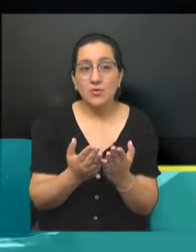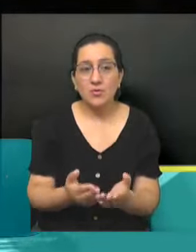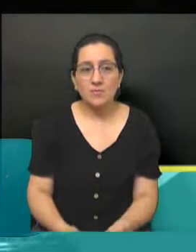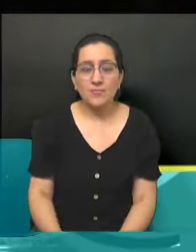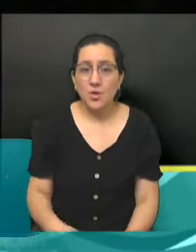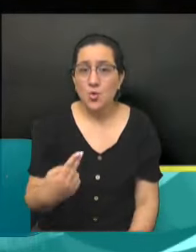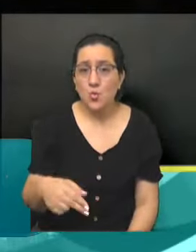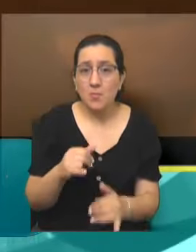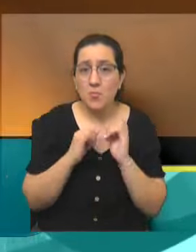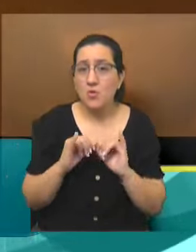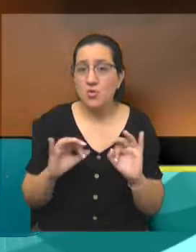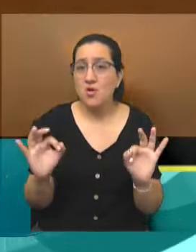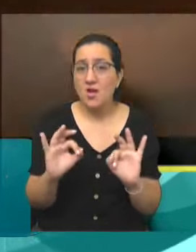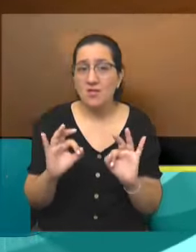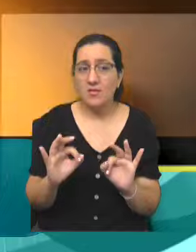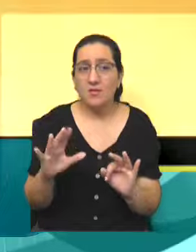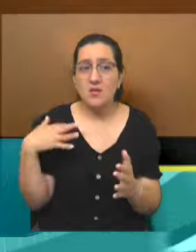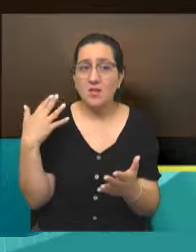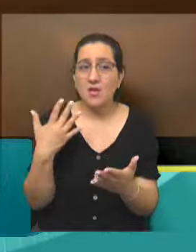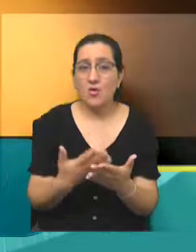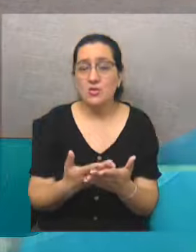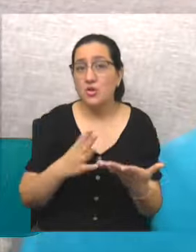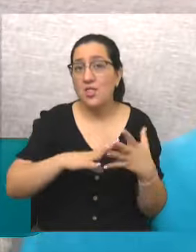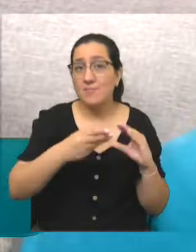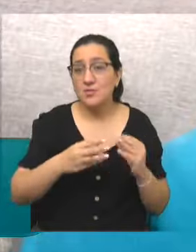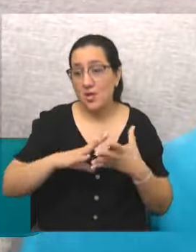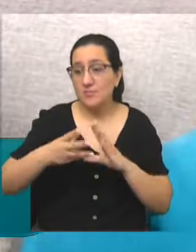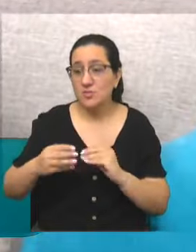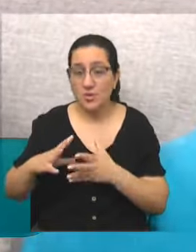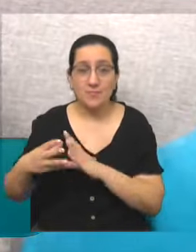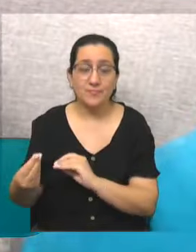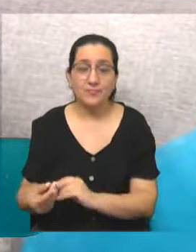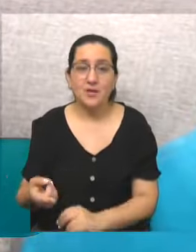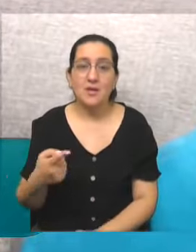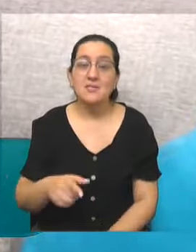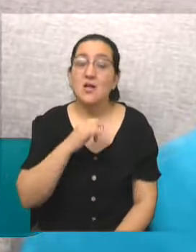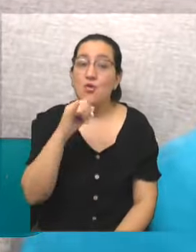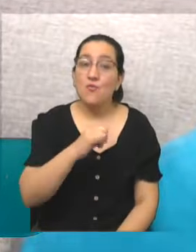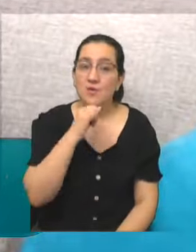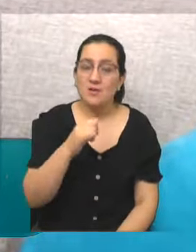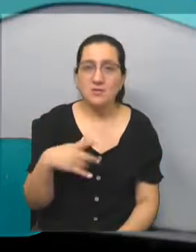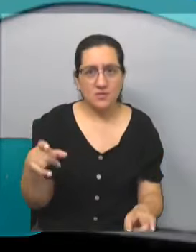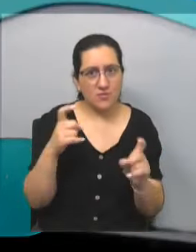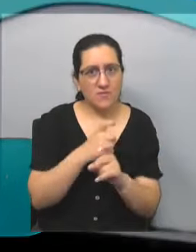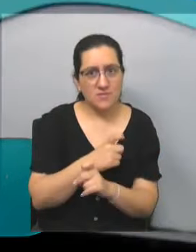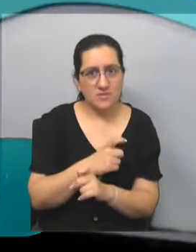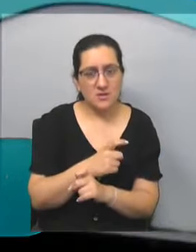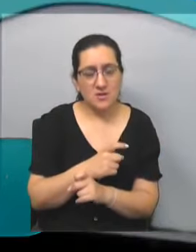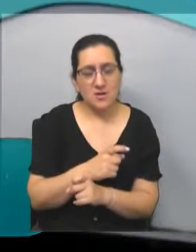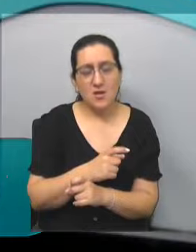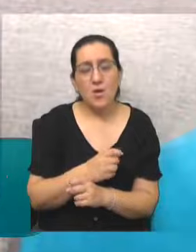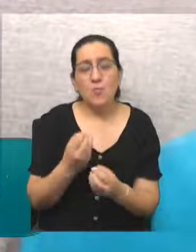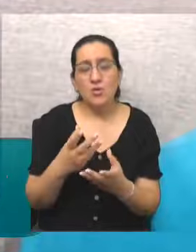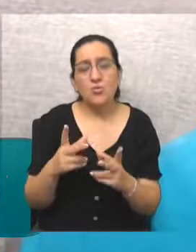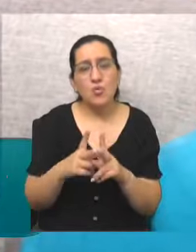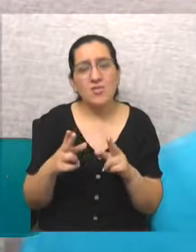nada. Y hasta el día de hoy, como vemos, siguen siendo adaptaciones, se sigue hablando de ese libro. Esa novela... Y además, le costó muchos años terminarla y escribirla. Muchos